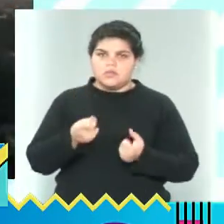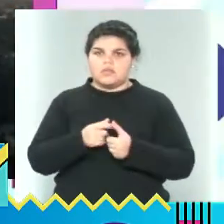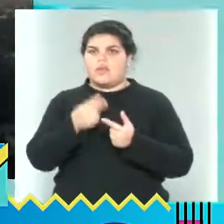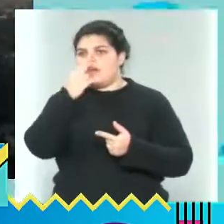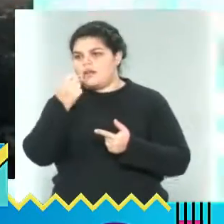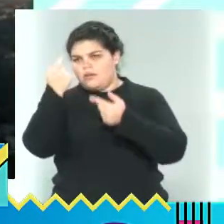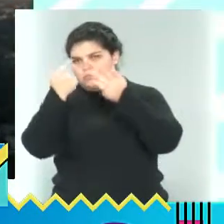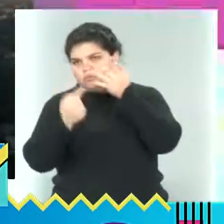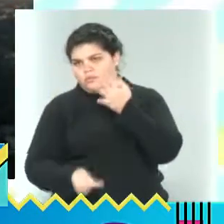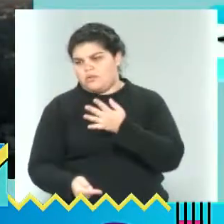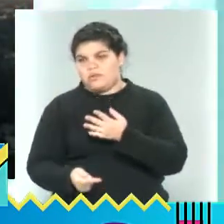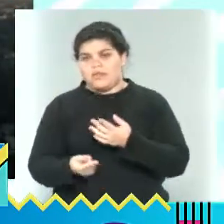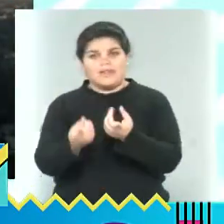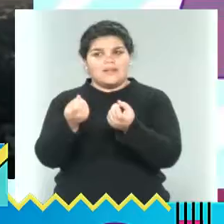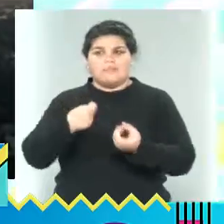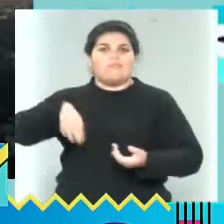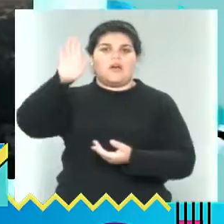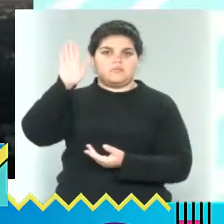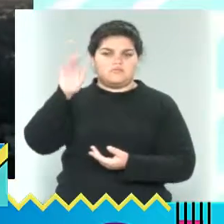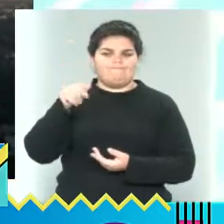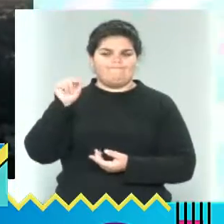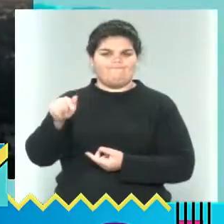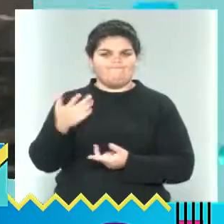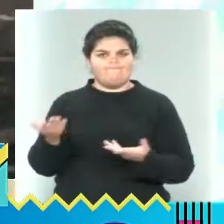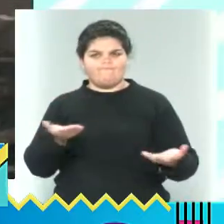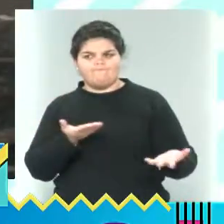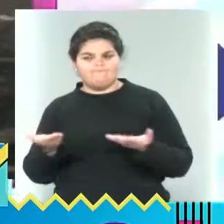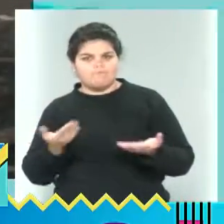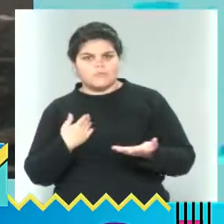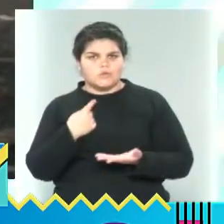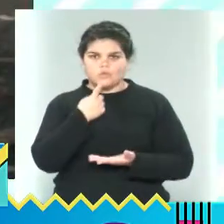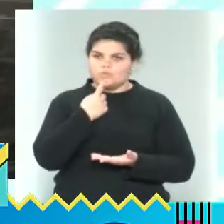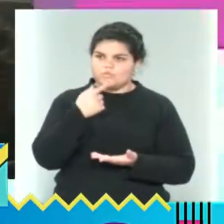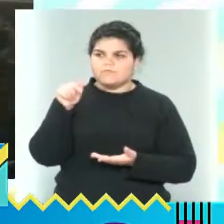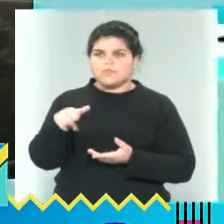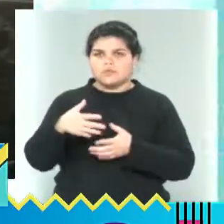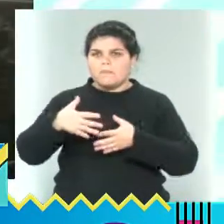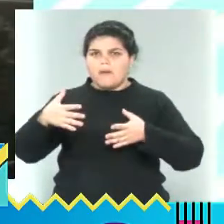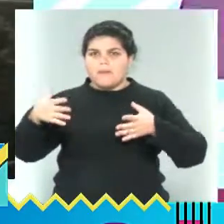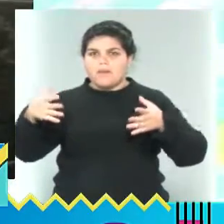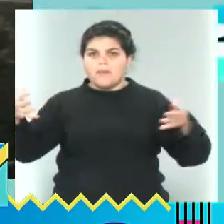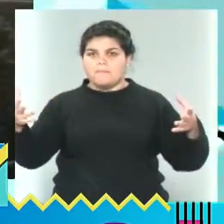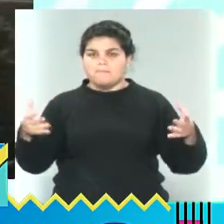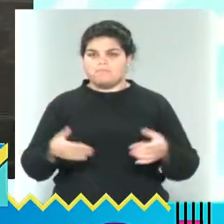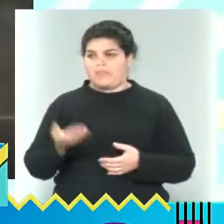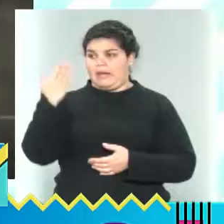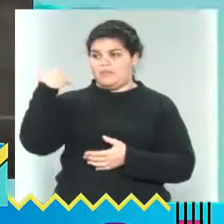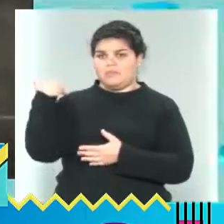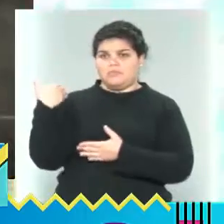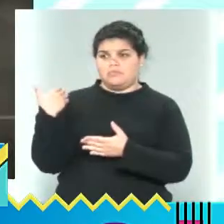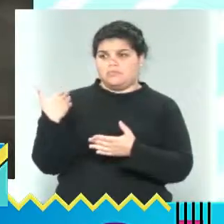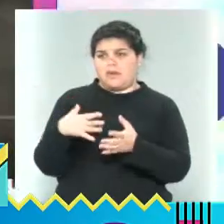etc. Entonces, esas son cosas que a mí me marcan, como que eso viene creciendo desde hace un tiempo más